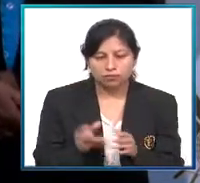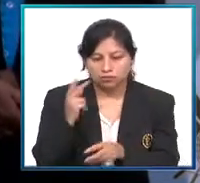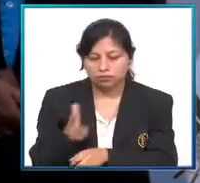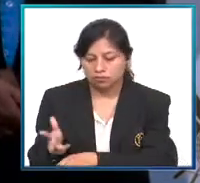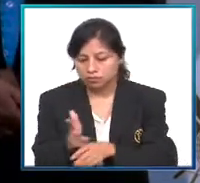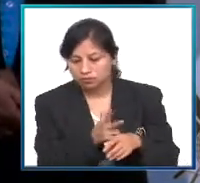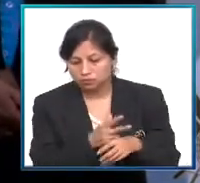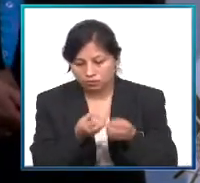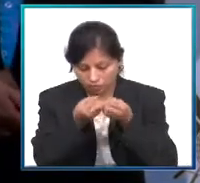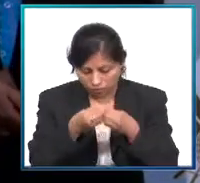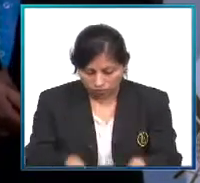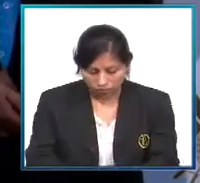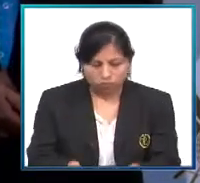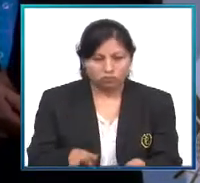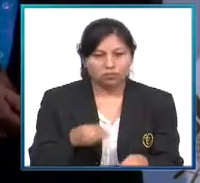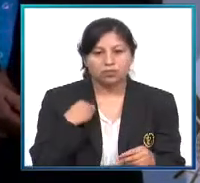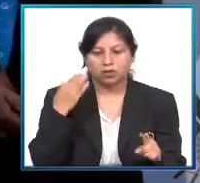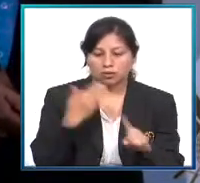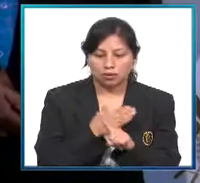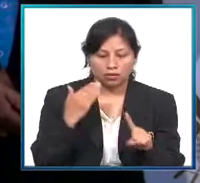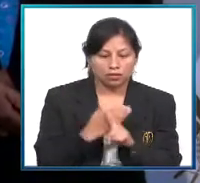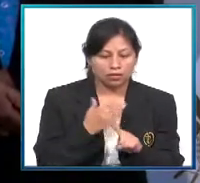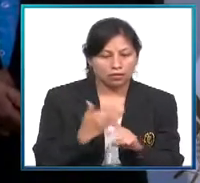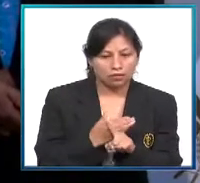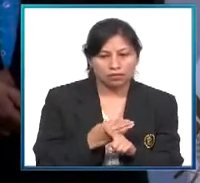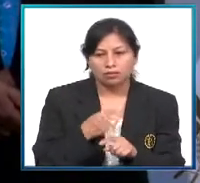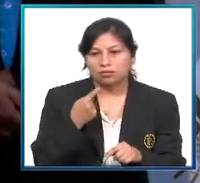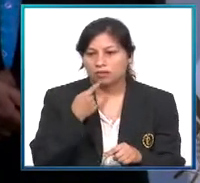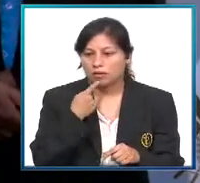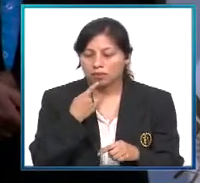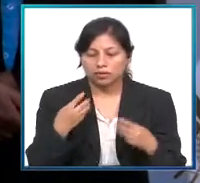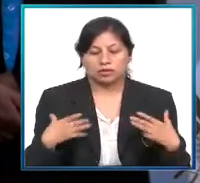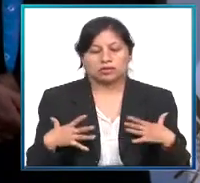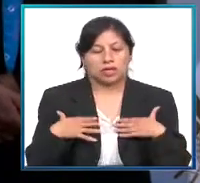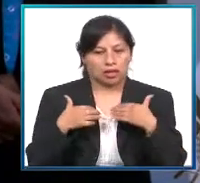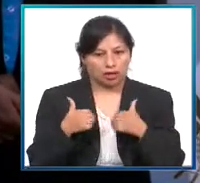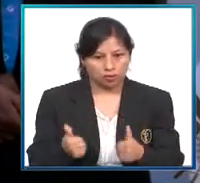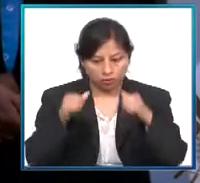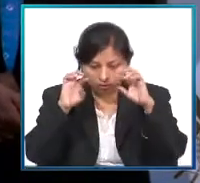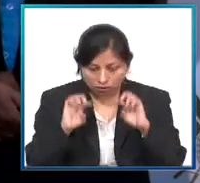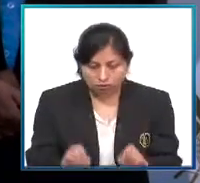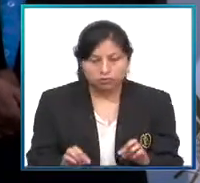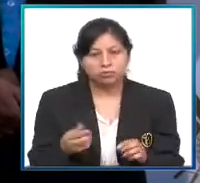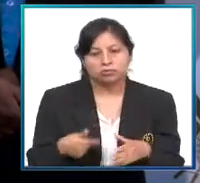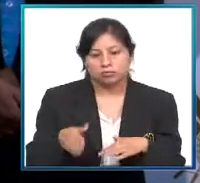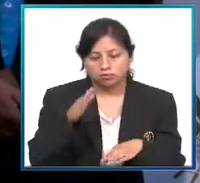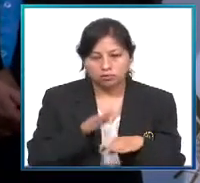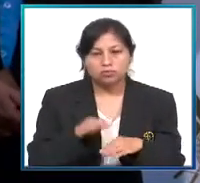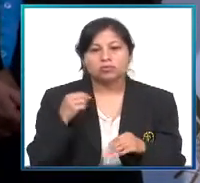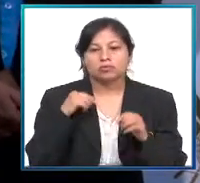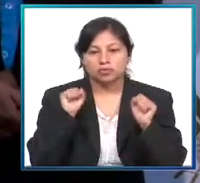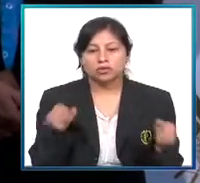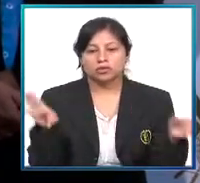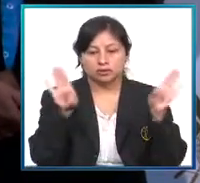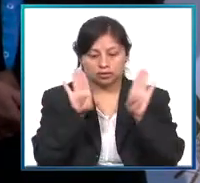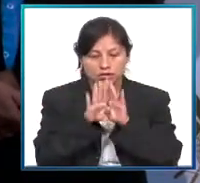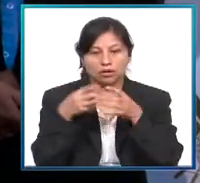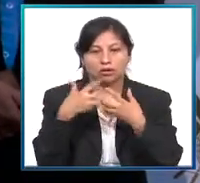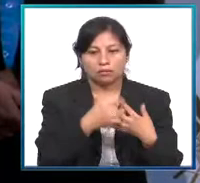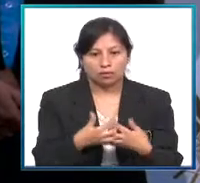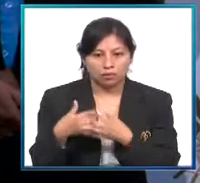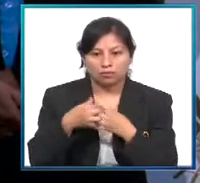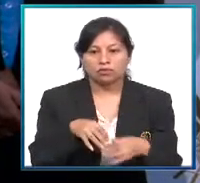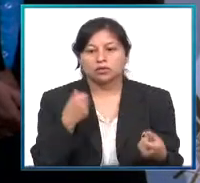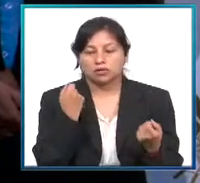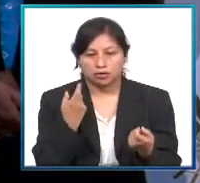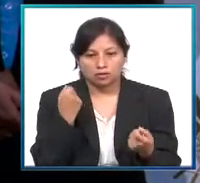confiscar, destruir productos que afecten a los consumidores o que estén dañando la salud de las personas e incluso la capacidad de cerrar empresas que